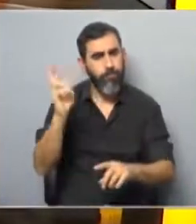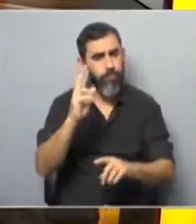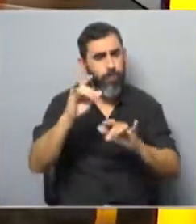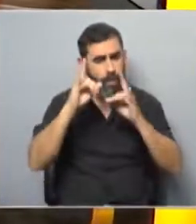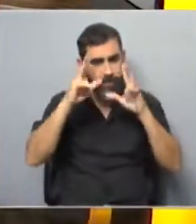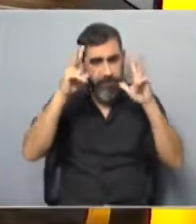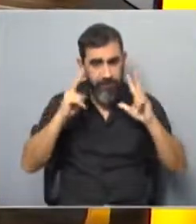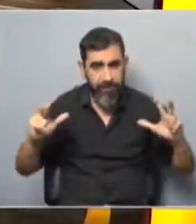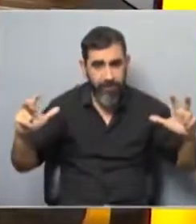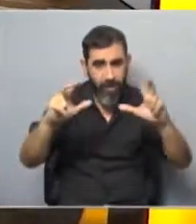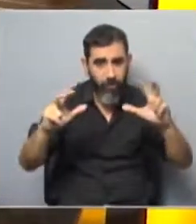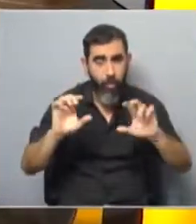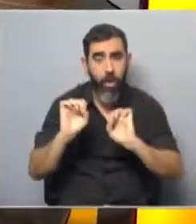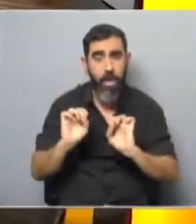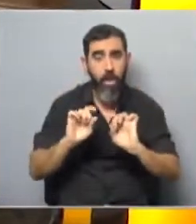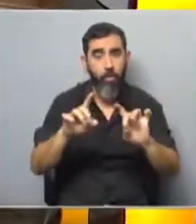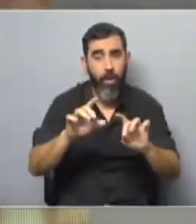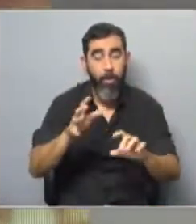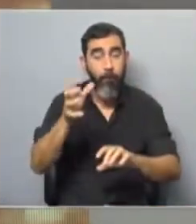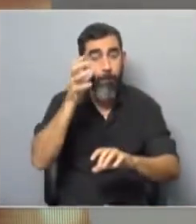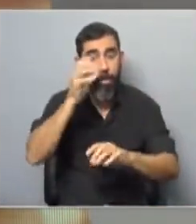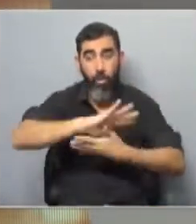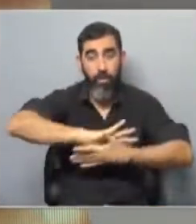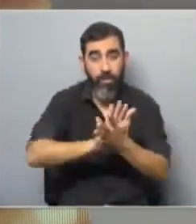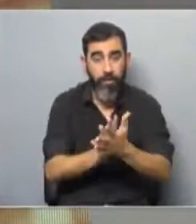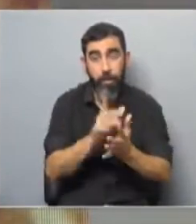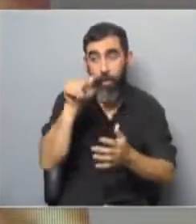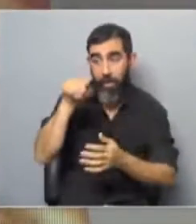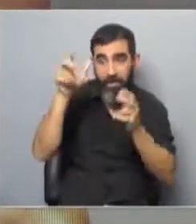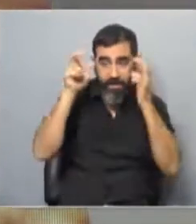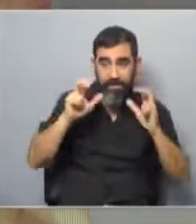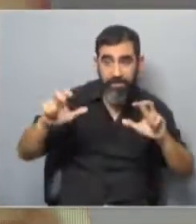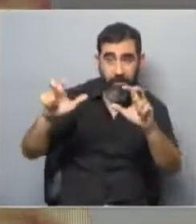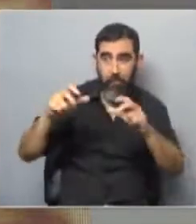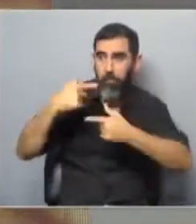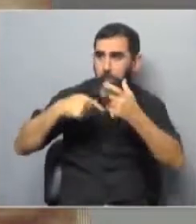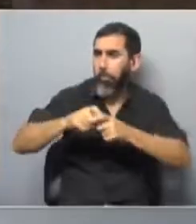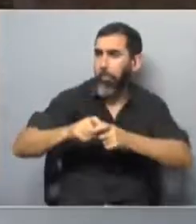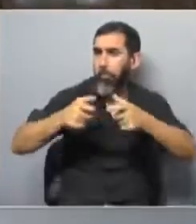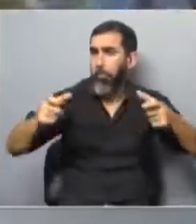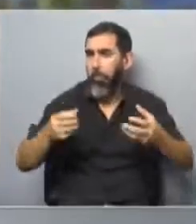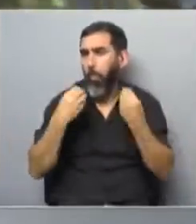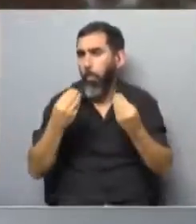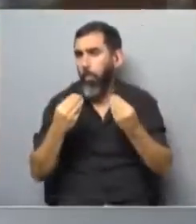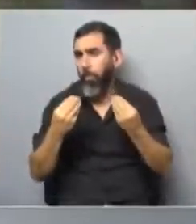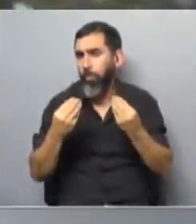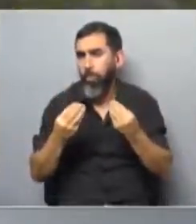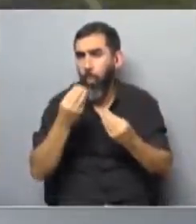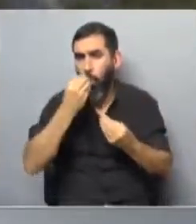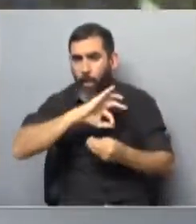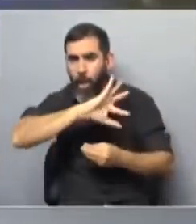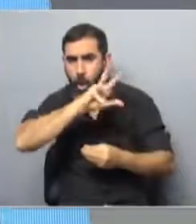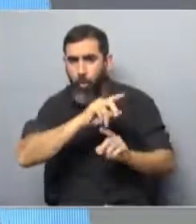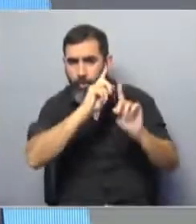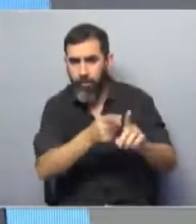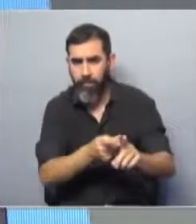autóctono esté siendo una especie en peligro, mientras que prospera. Le compite por la comida también